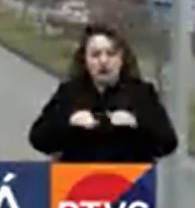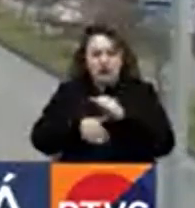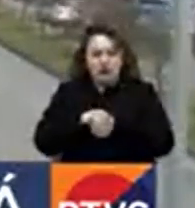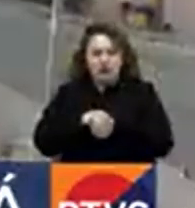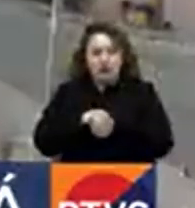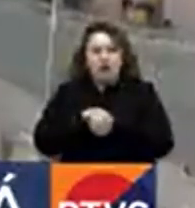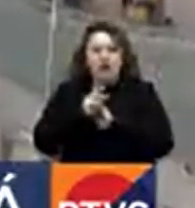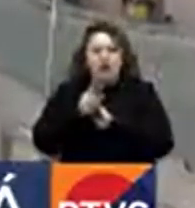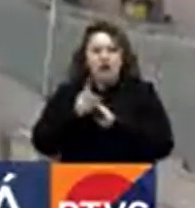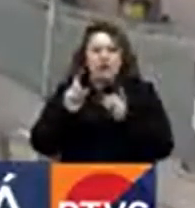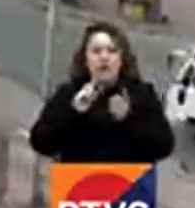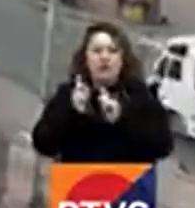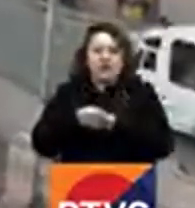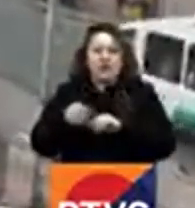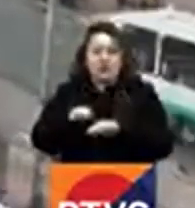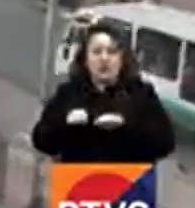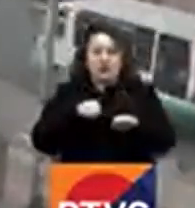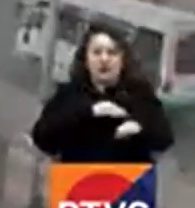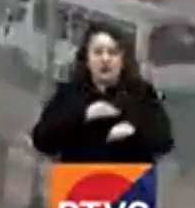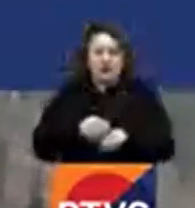cambios en el pico y placa.